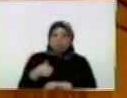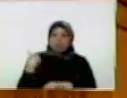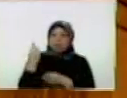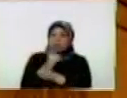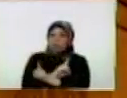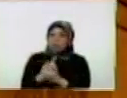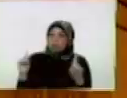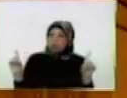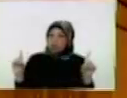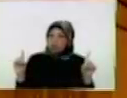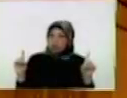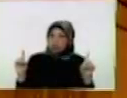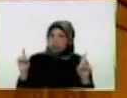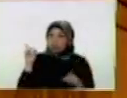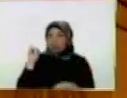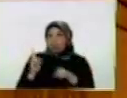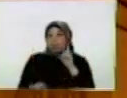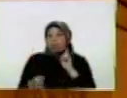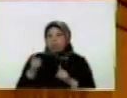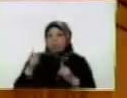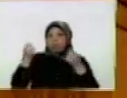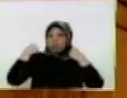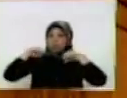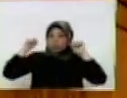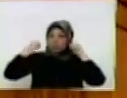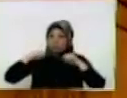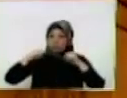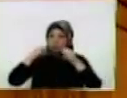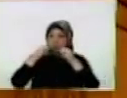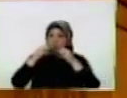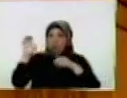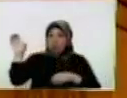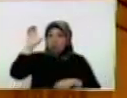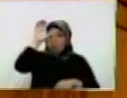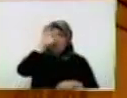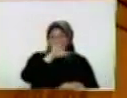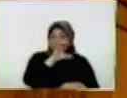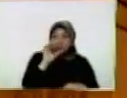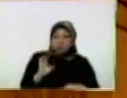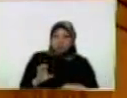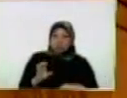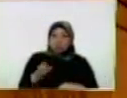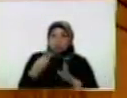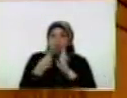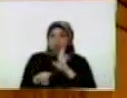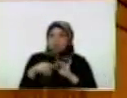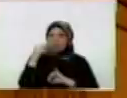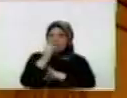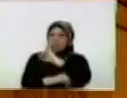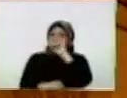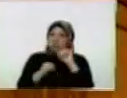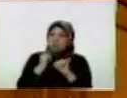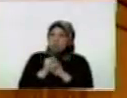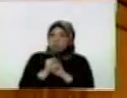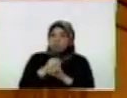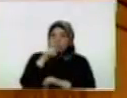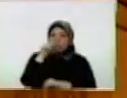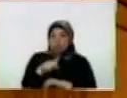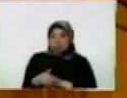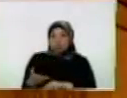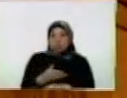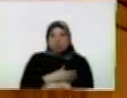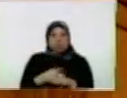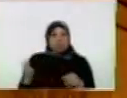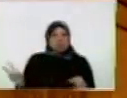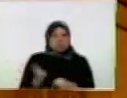democracia. Y en ese ejercicio, las naciones del mundo hemos construido el derecho internacional, que hoy en día pretende